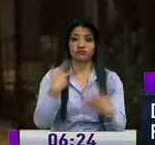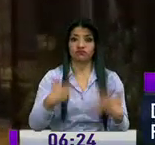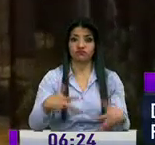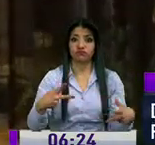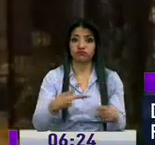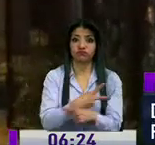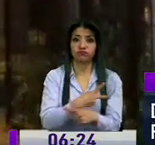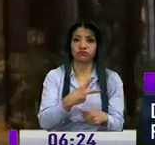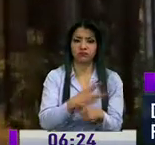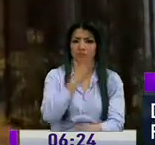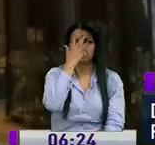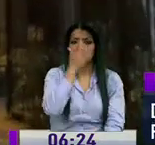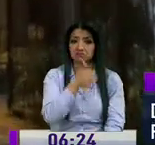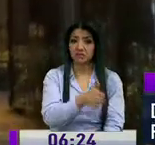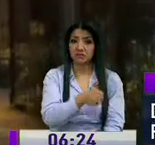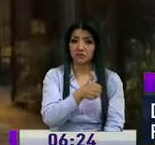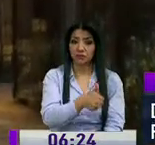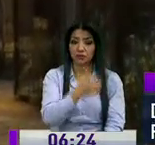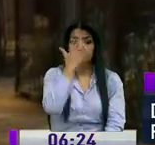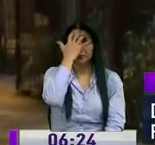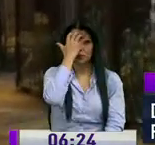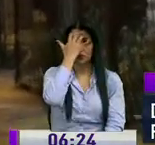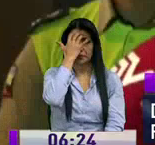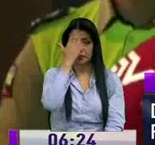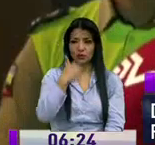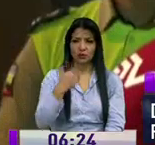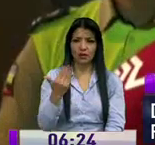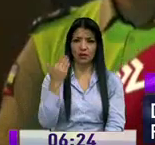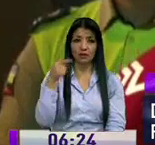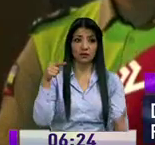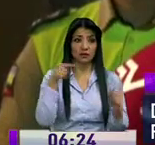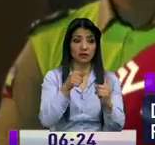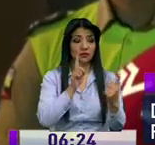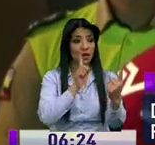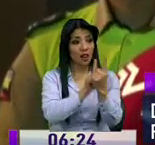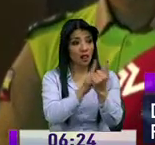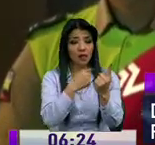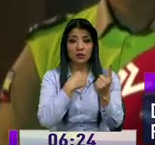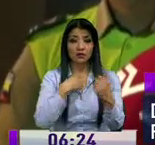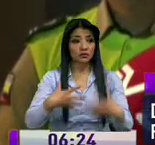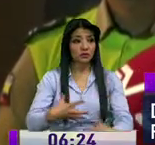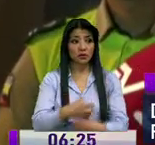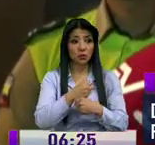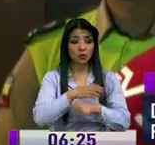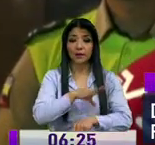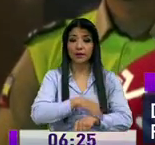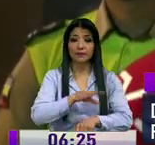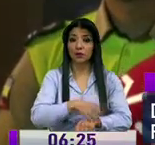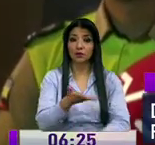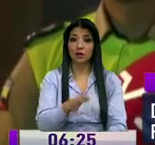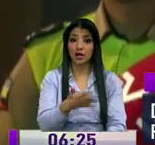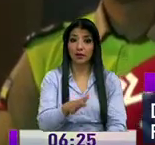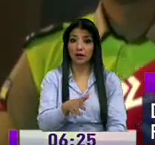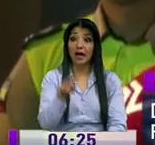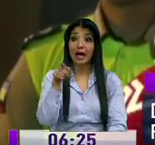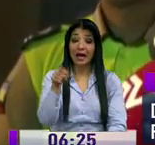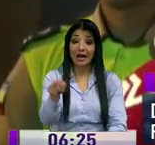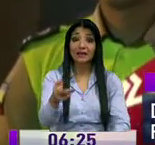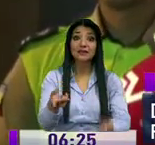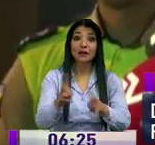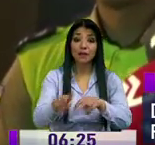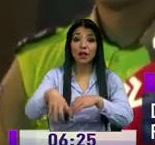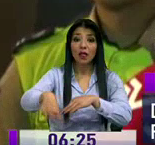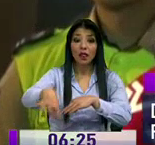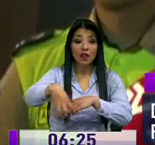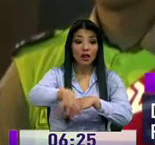¿Por qué? Porque ellos no están preocupados. Acabo de hablar con este ciudadano y dice que tampoco él puede estar seguro en Quevedo porque puede existir ahí ramificaciones de